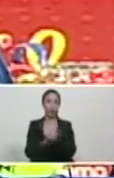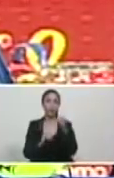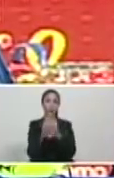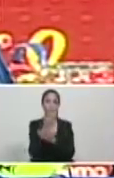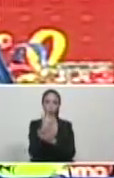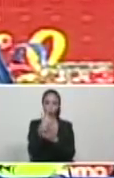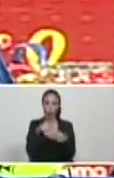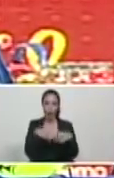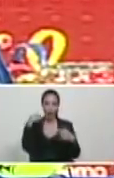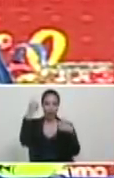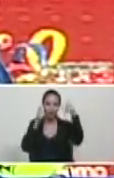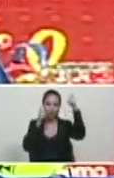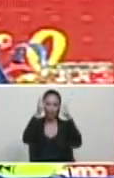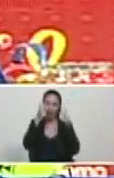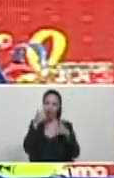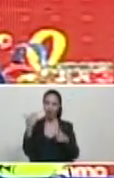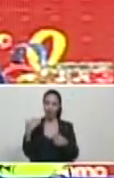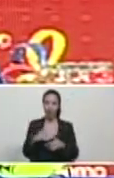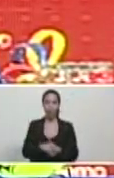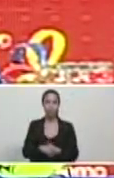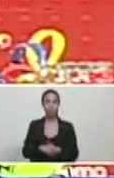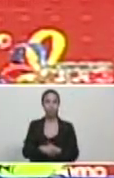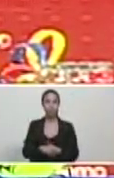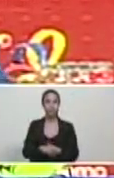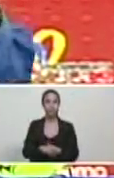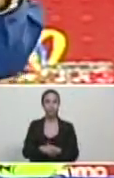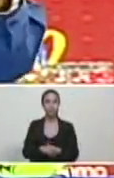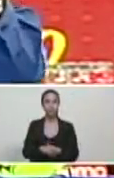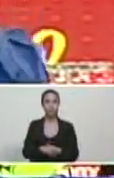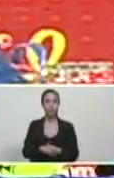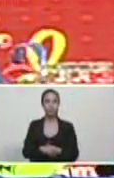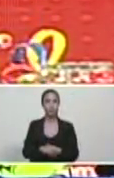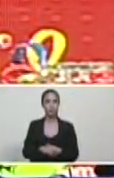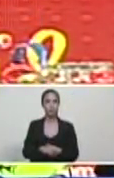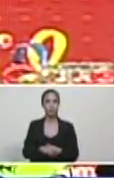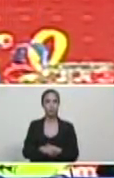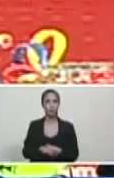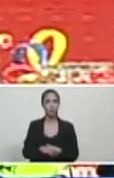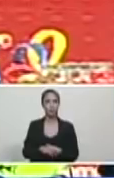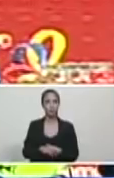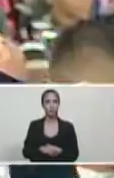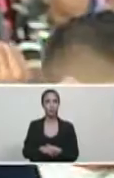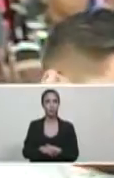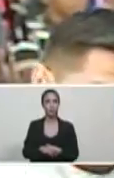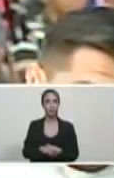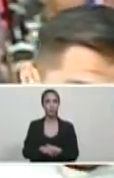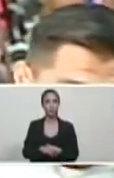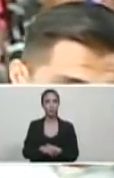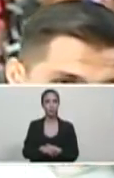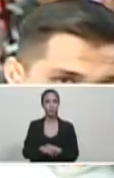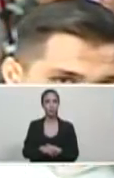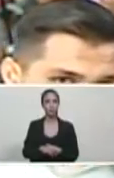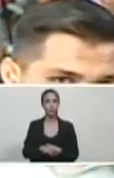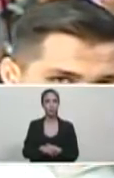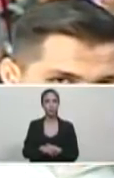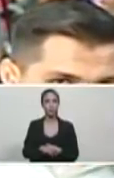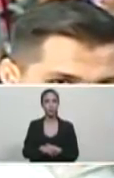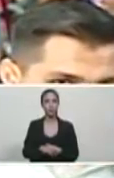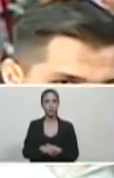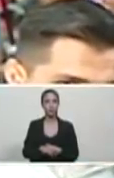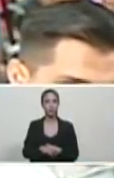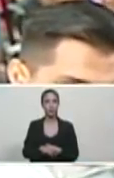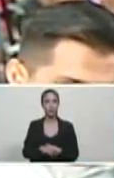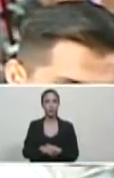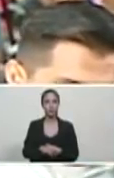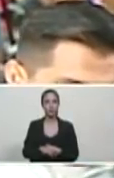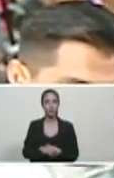año con 13 años, va rápido, ¿verdad? Vas adelantada, Scarlett. ¿Qué nos vas a leer, por favor? Este es un propósito de